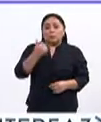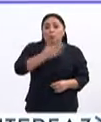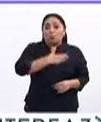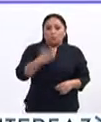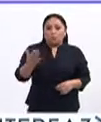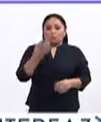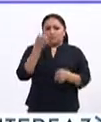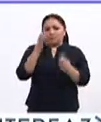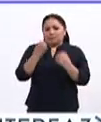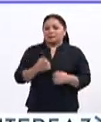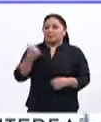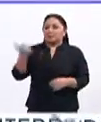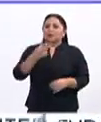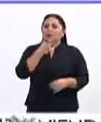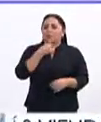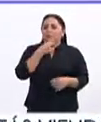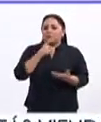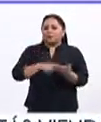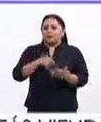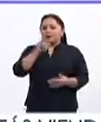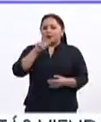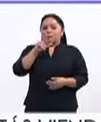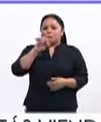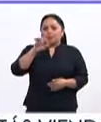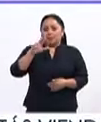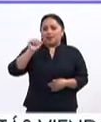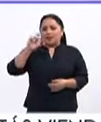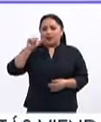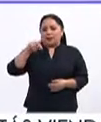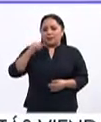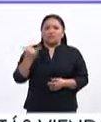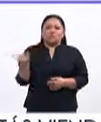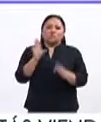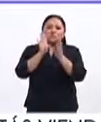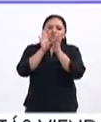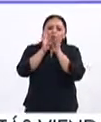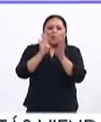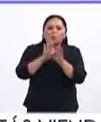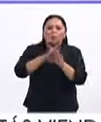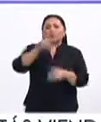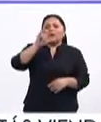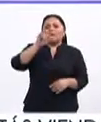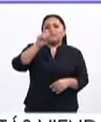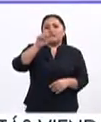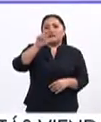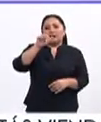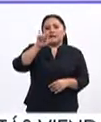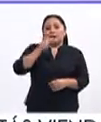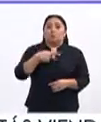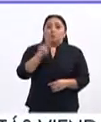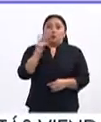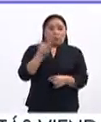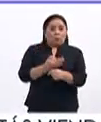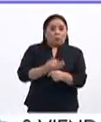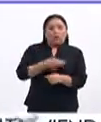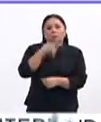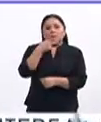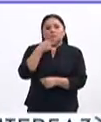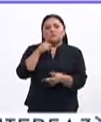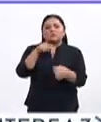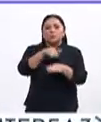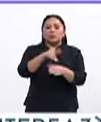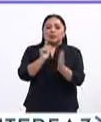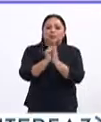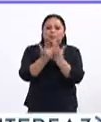Y bueno, ya está con nosotros nuestro queridísimo Javier Aranda y sus confesiones literarias. Y bueno, pues hoy vamos a hablar sobre el